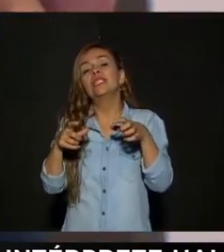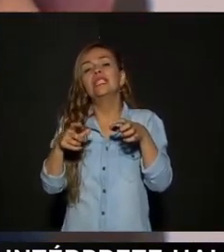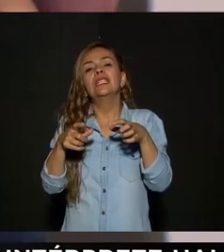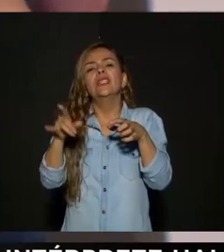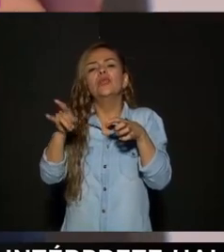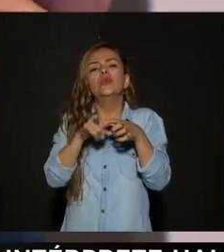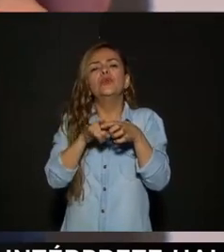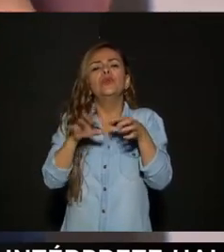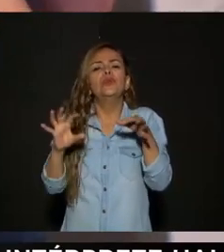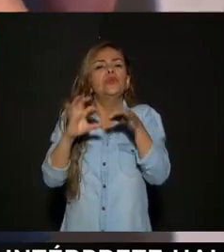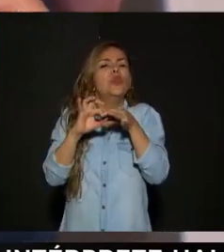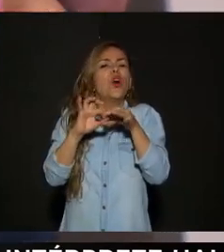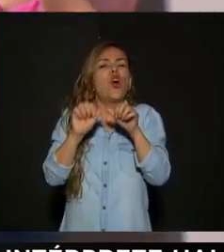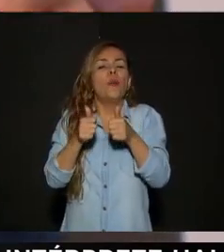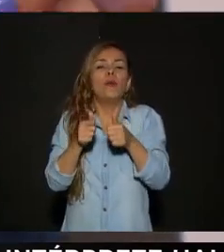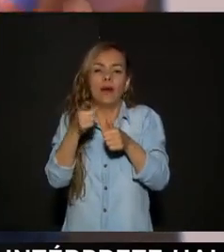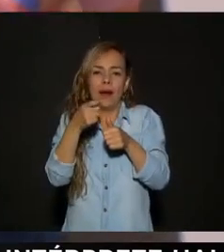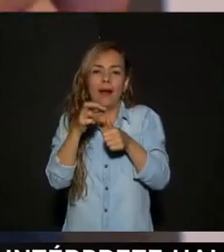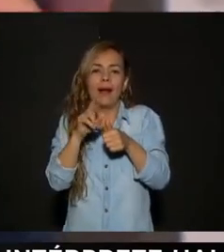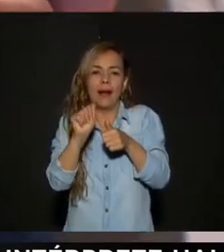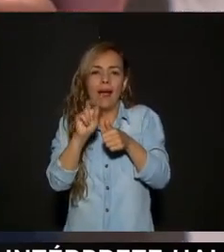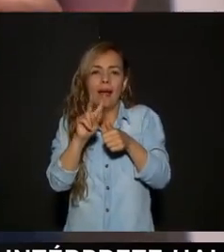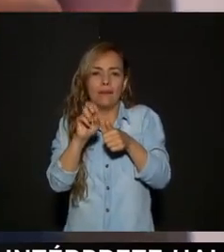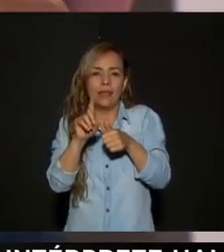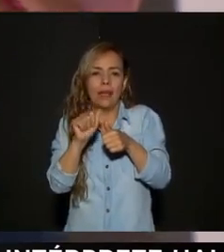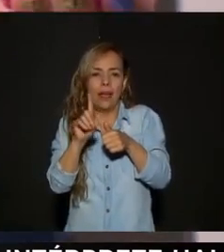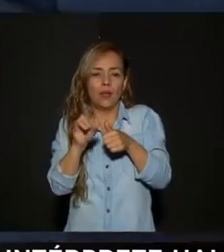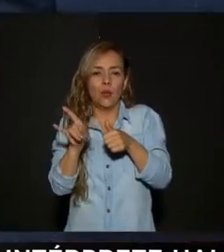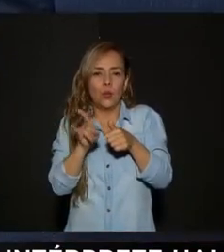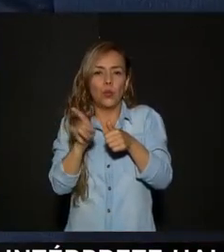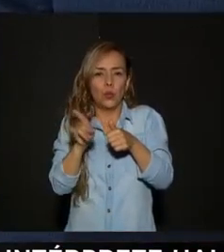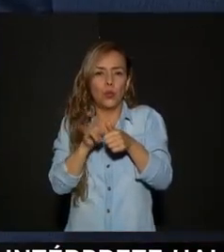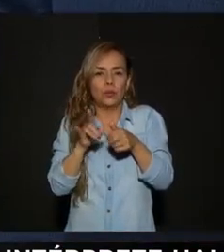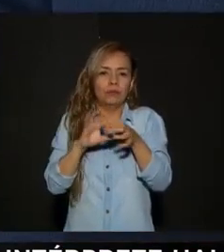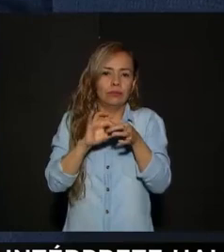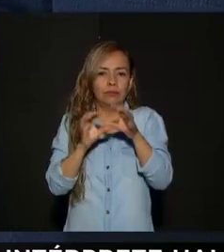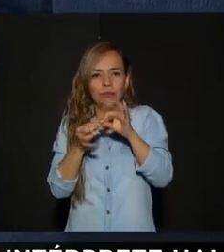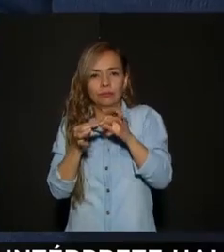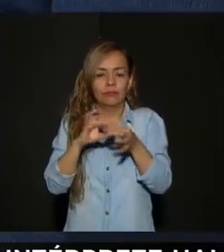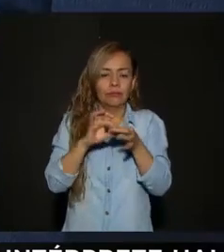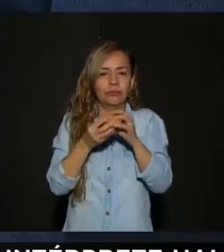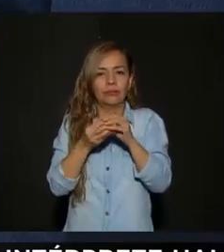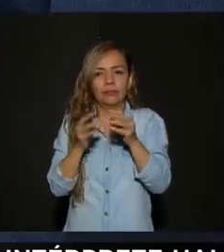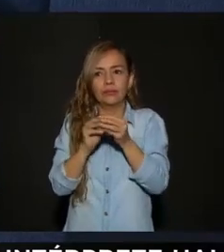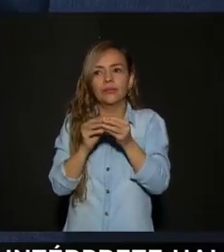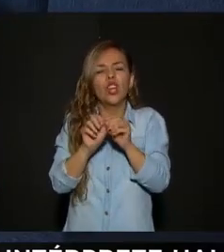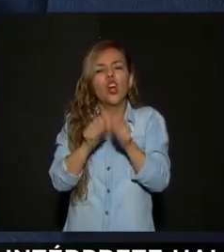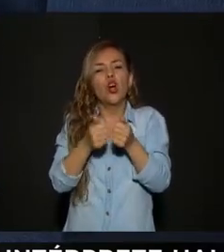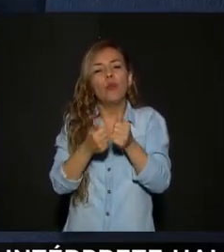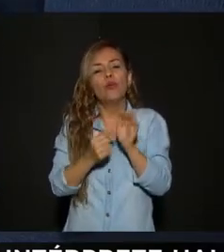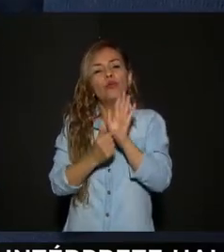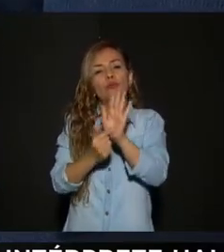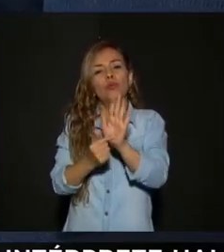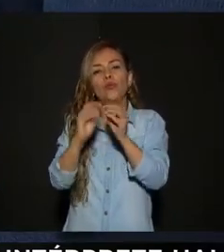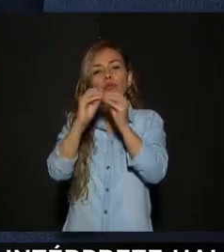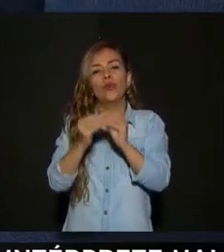unía? La gravedad. La gravedad. Y empezó a unirse y empezó a unirse y fíjate que cómo queda.